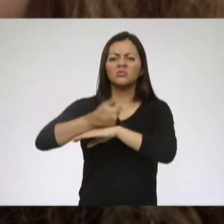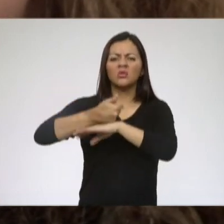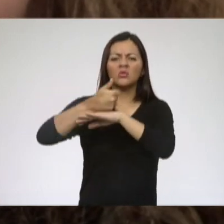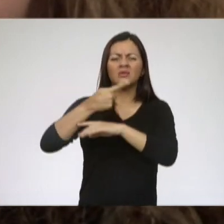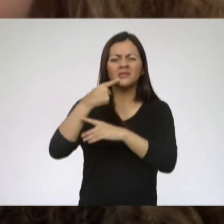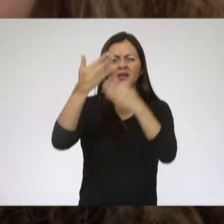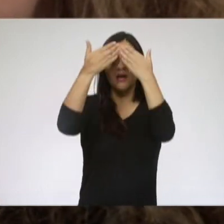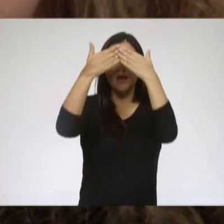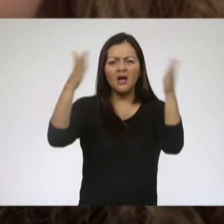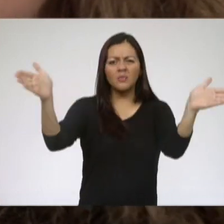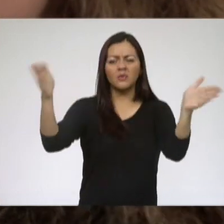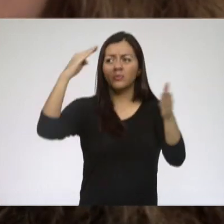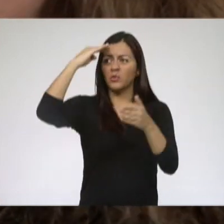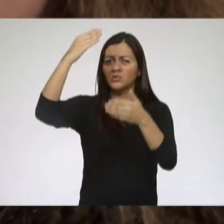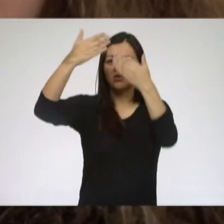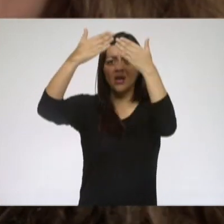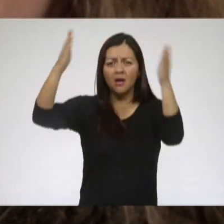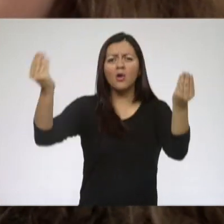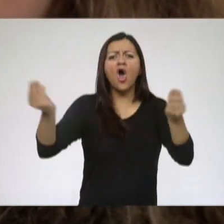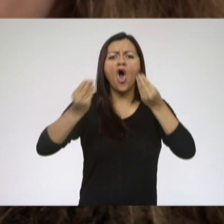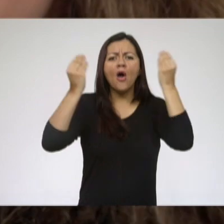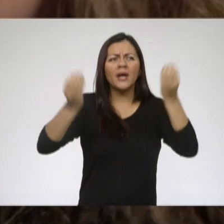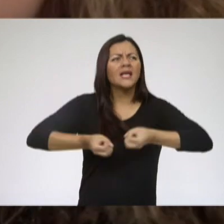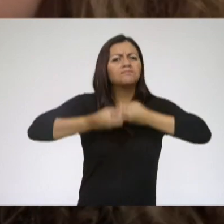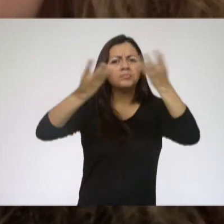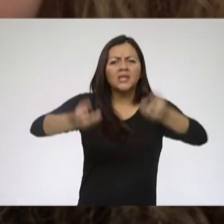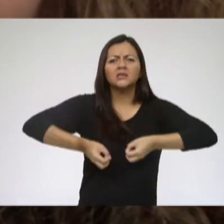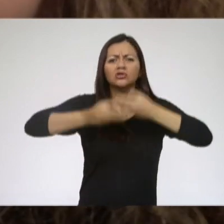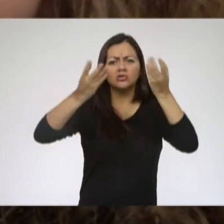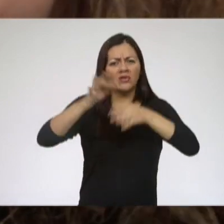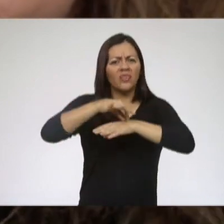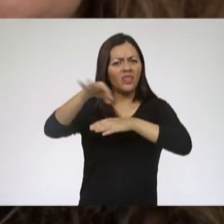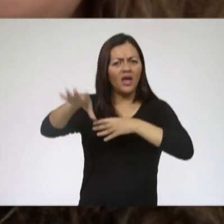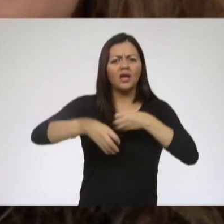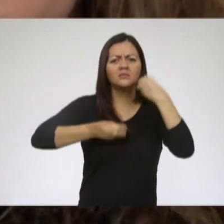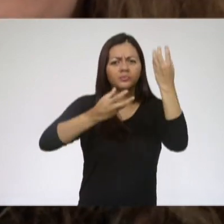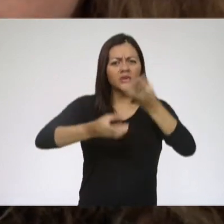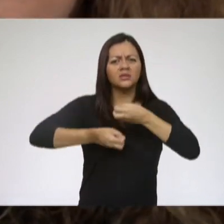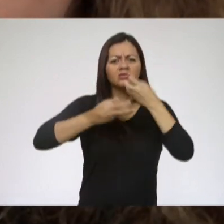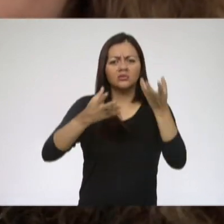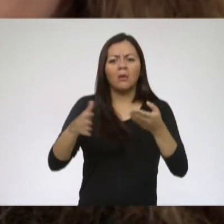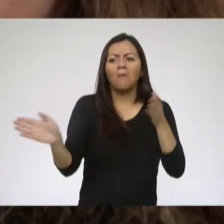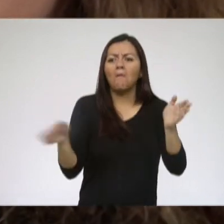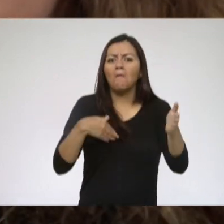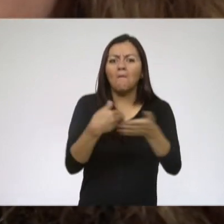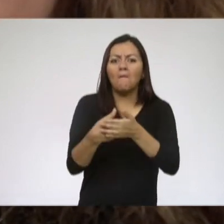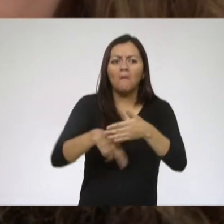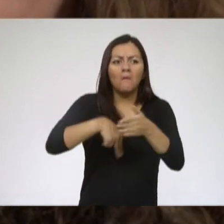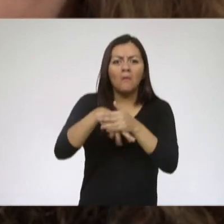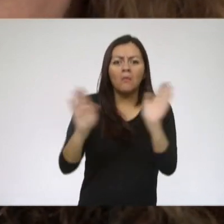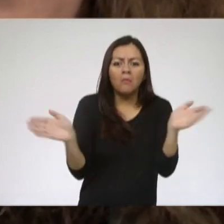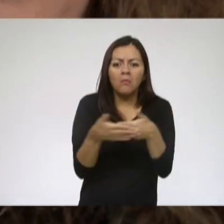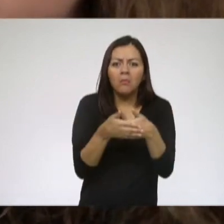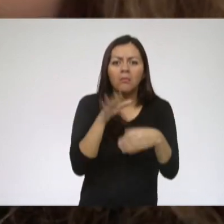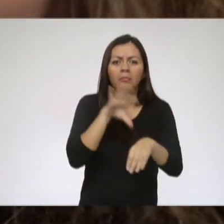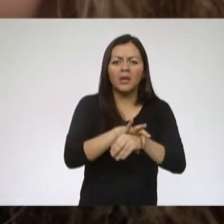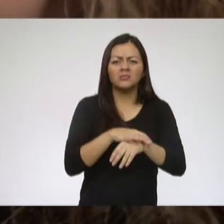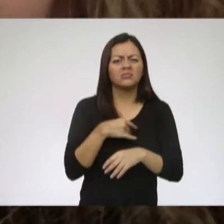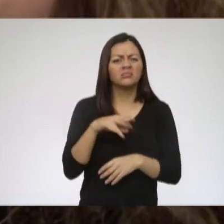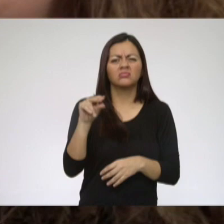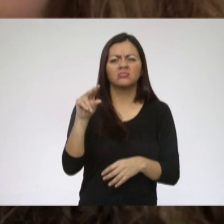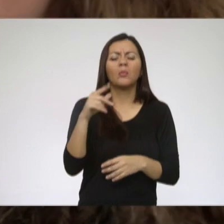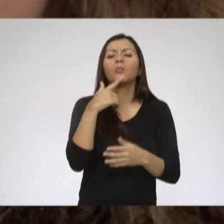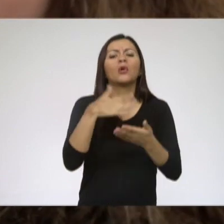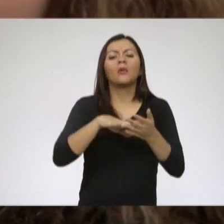su mentalidad y dejar que los jóvenes puedan expresarse. Por ejemplo, el hecho de que los jóvenes les gusta